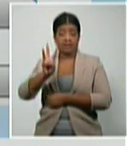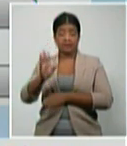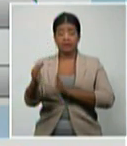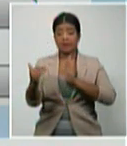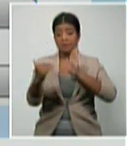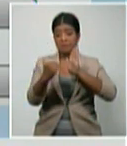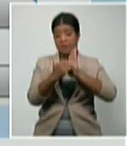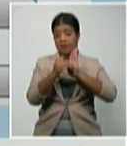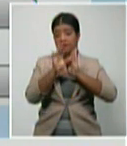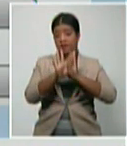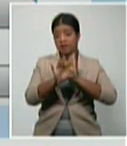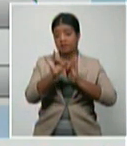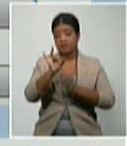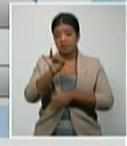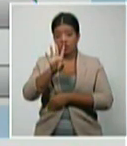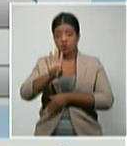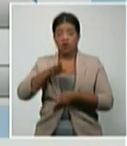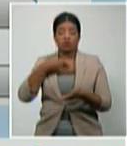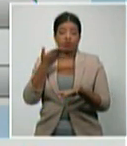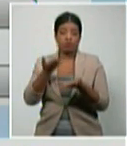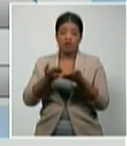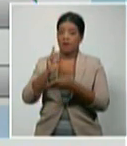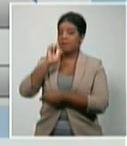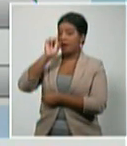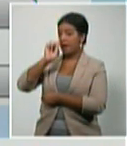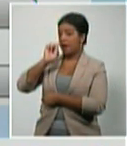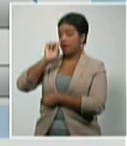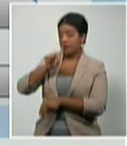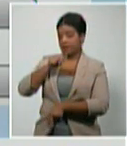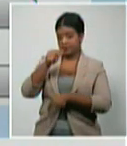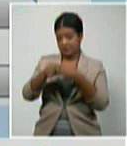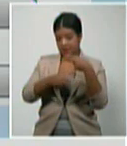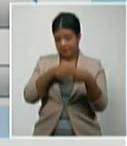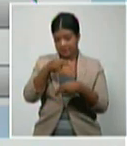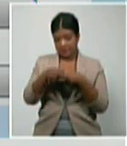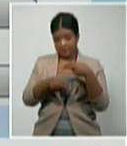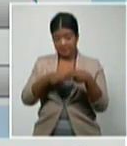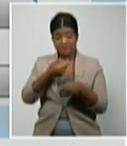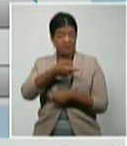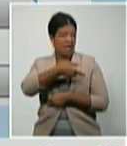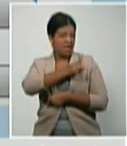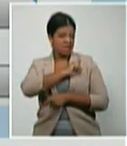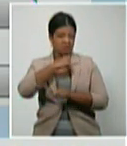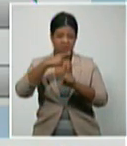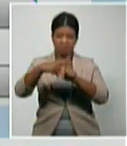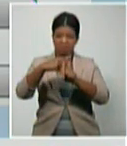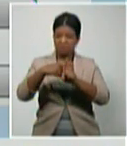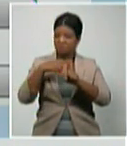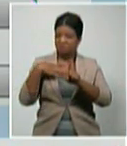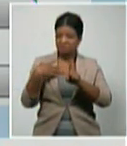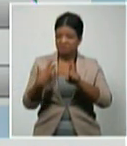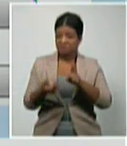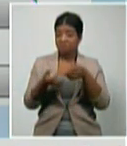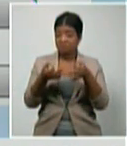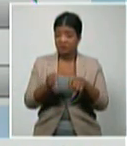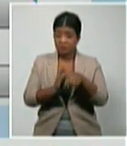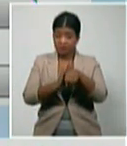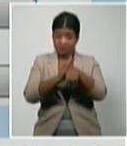1.553.574 muestras realizadas. Ayer resultaron positivos a la